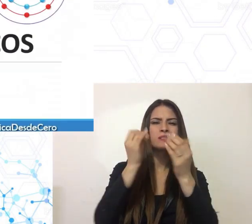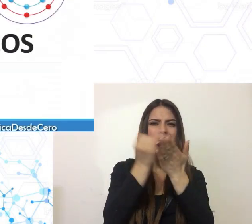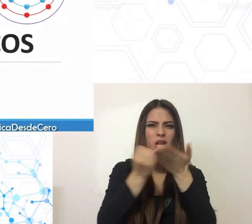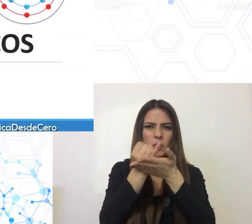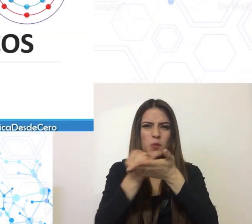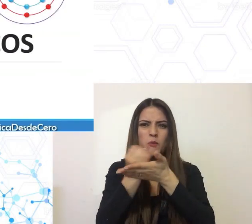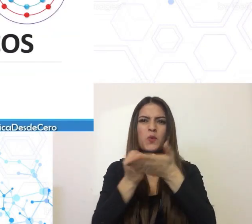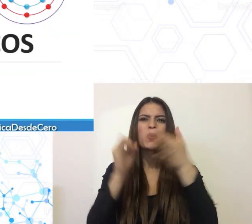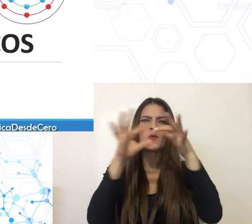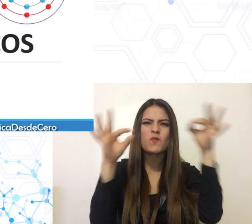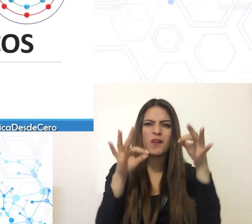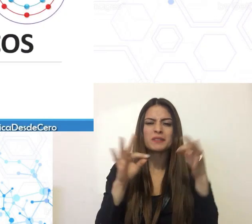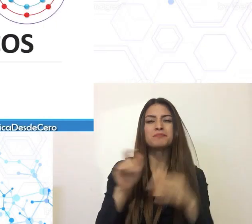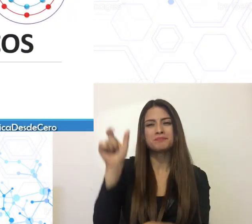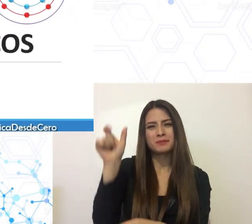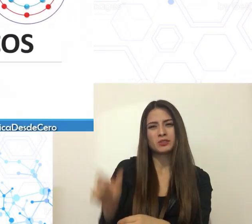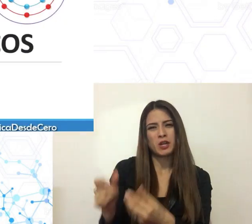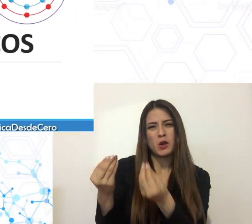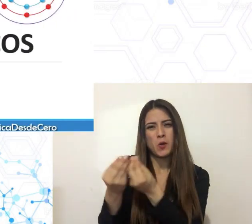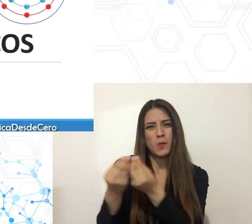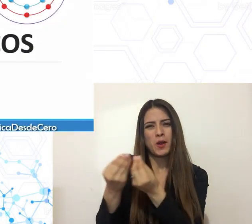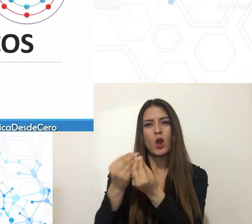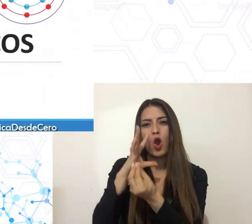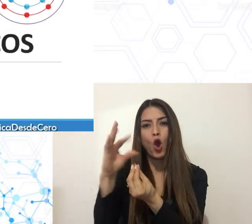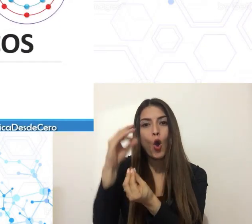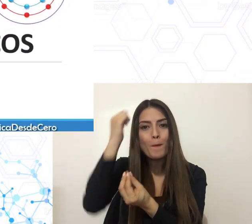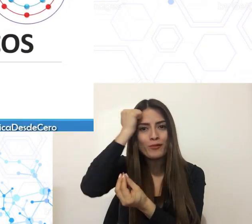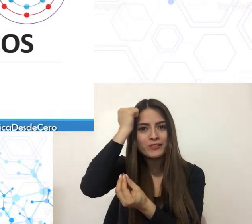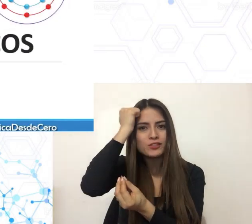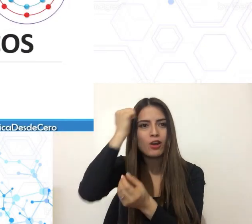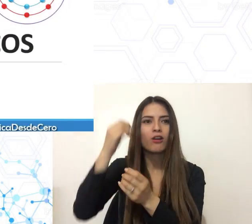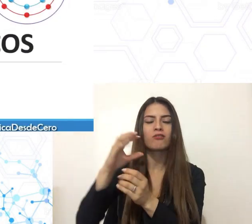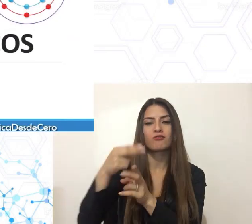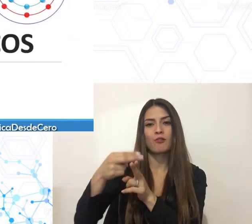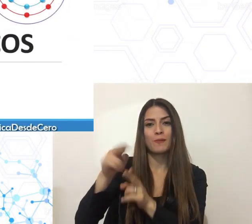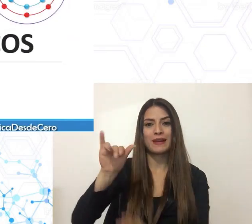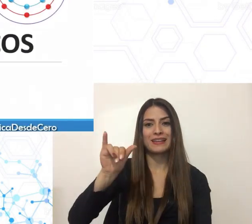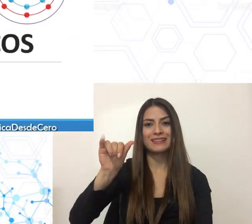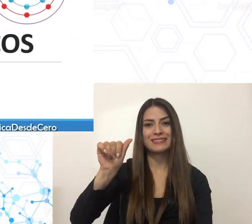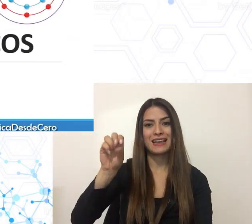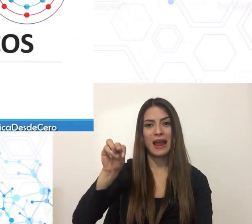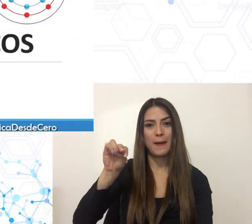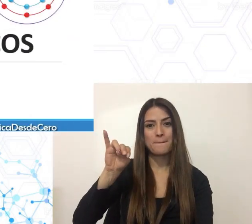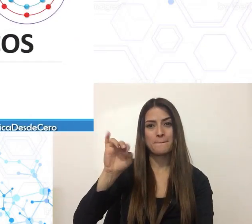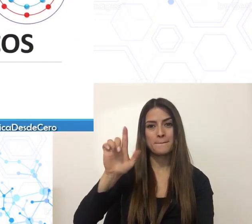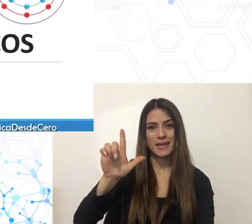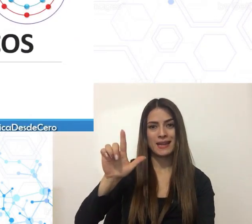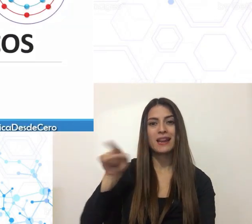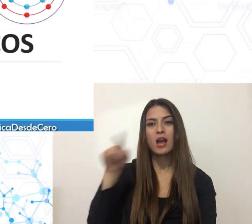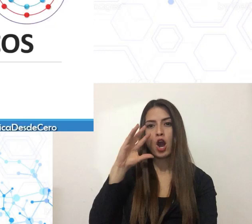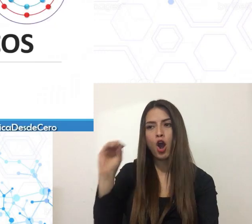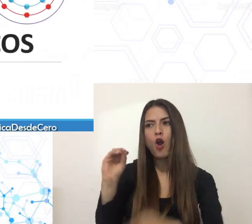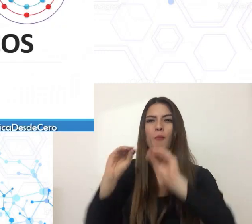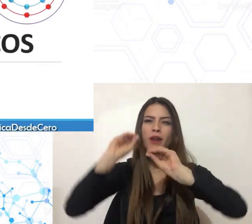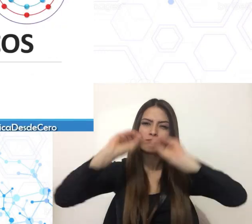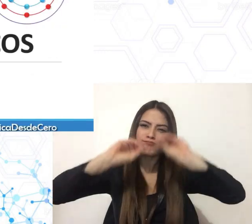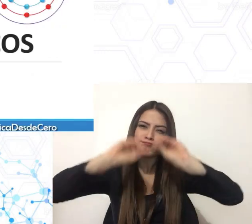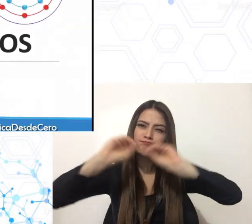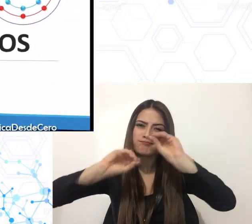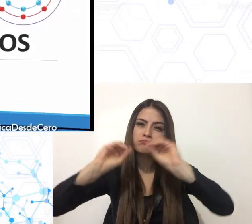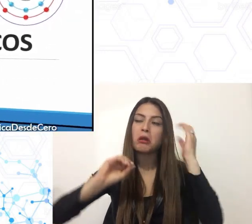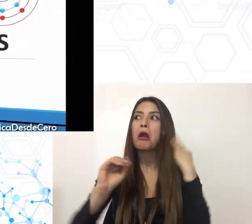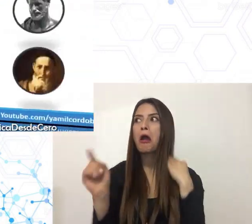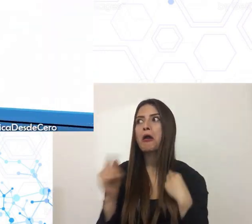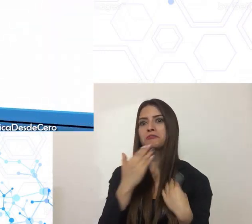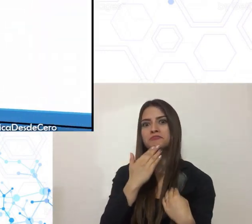Yamil Córdoba Moreno. Estamos empleando una de sus presentaciones